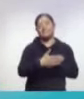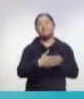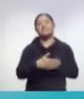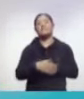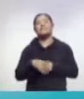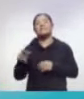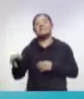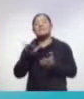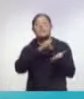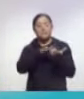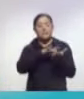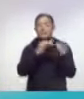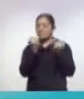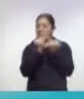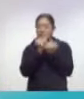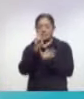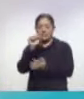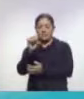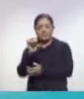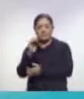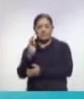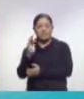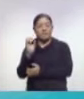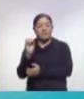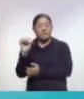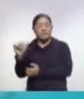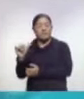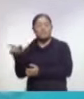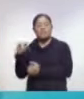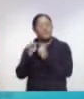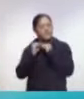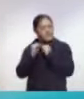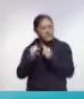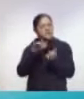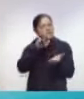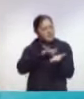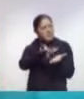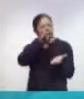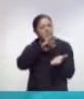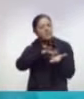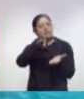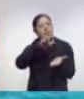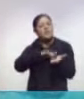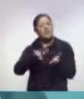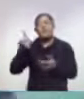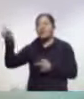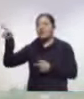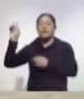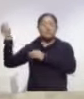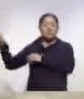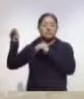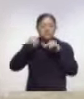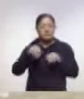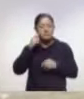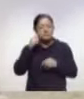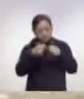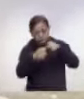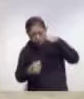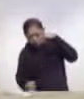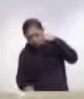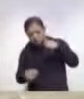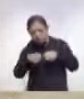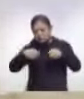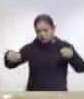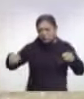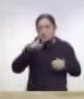de CFOA también, ellos nos están apoyando fuertemente. Vienen, miden el agua, si está en condiciones.